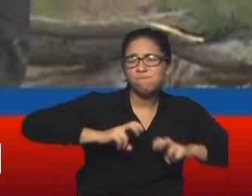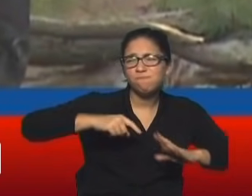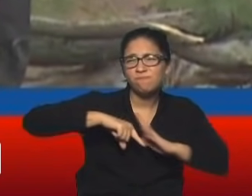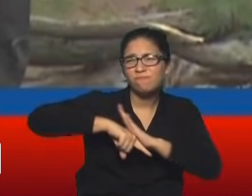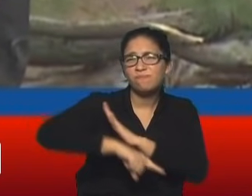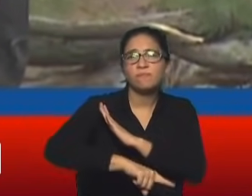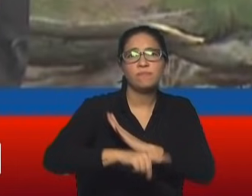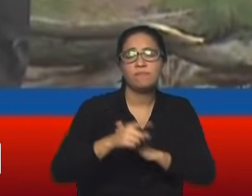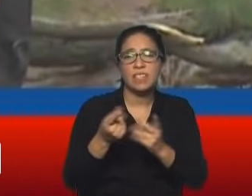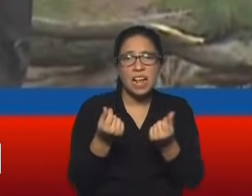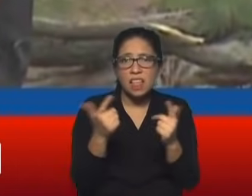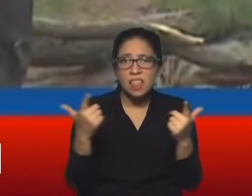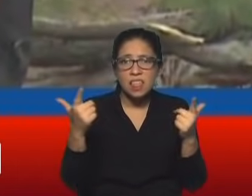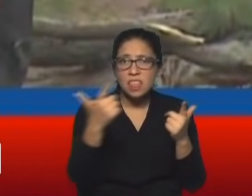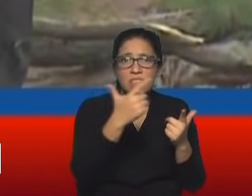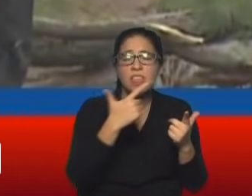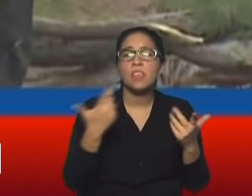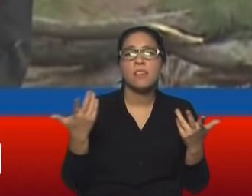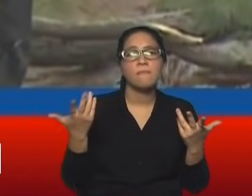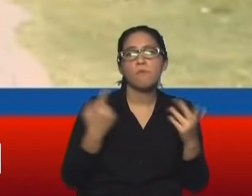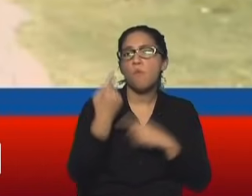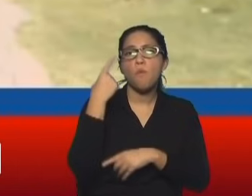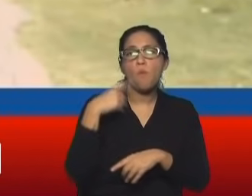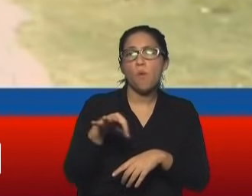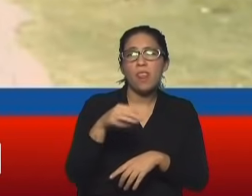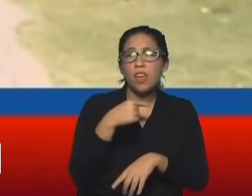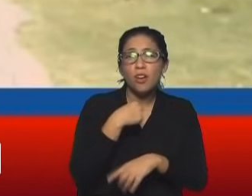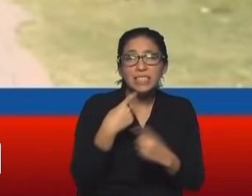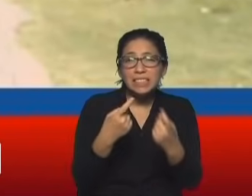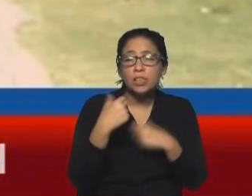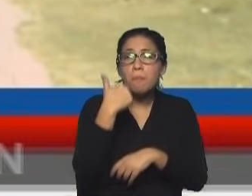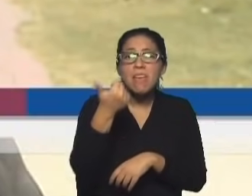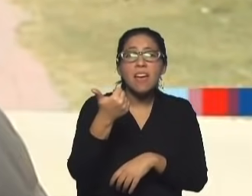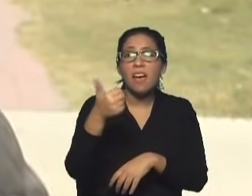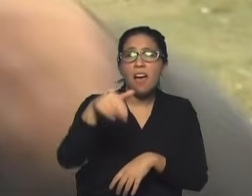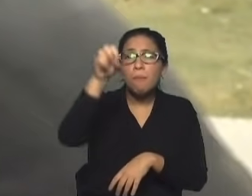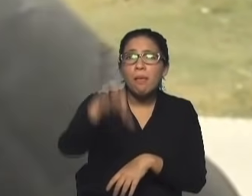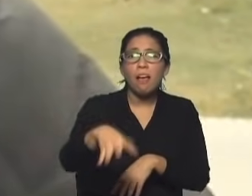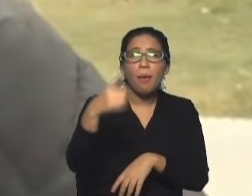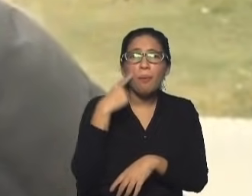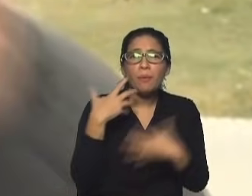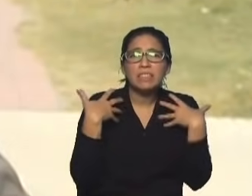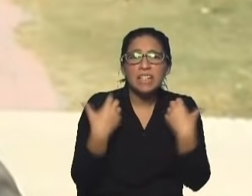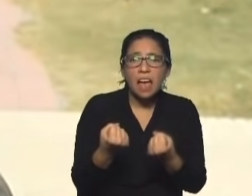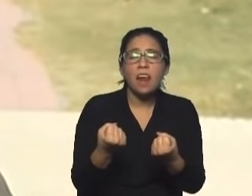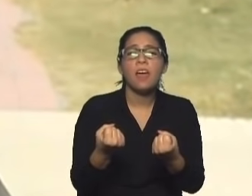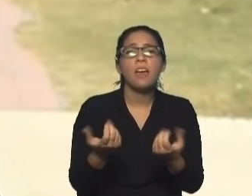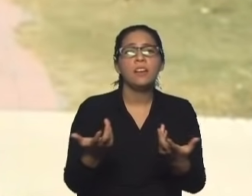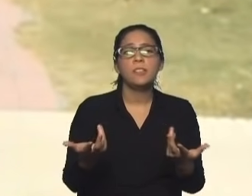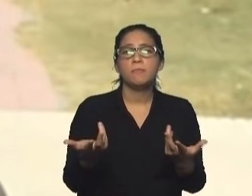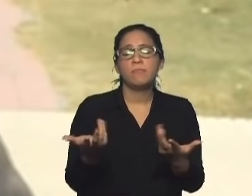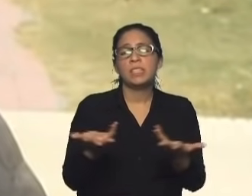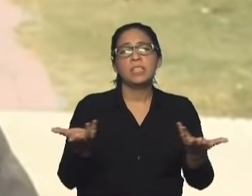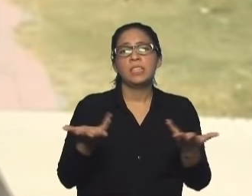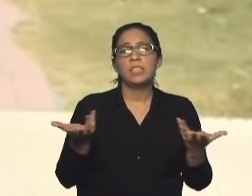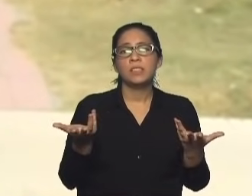y se le acaban los recursos a ellos también. Lo único que quiero en este momento es que mi hija aparezca, que aparezca sana y nada.